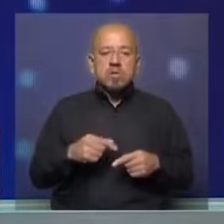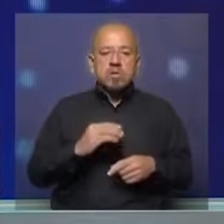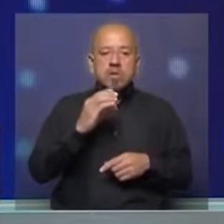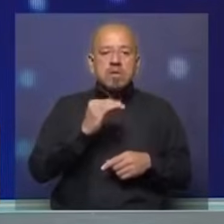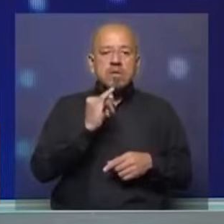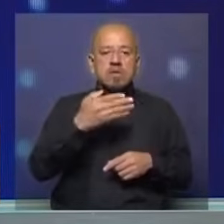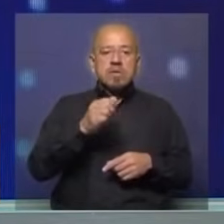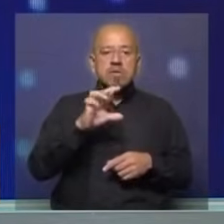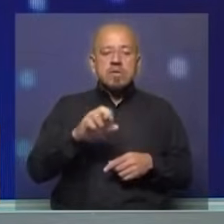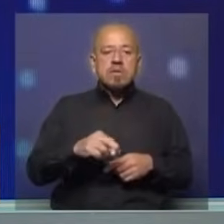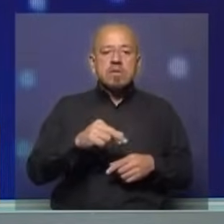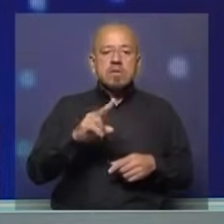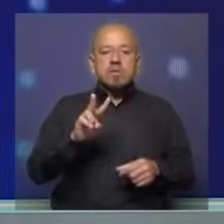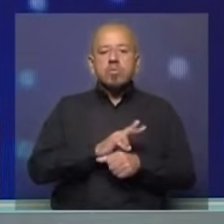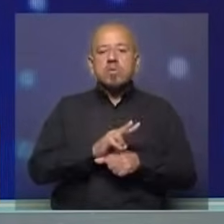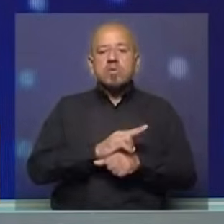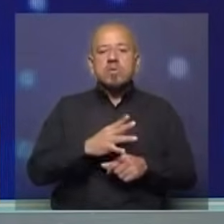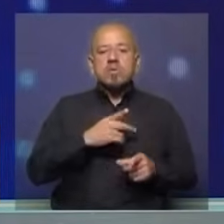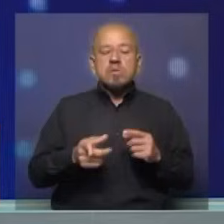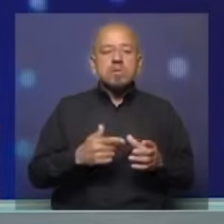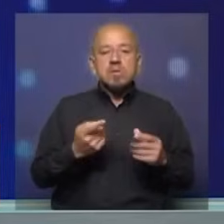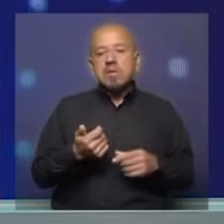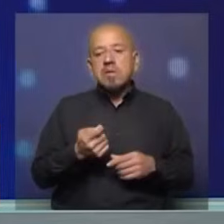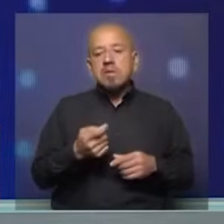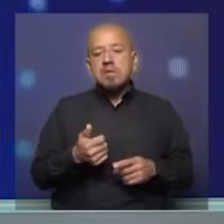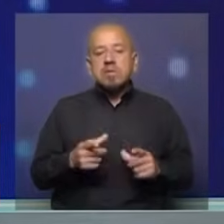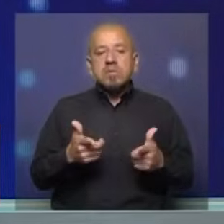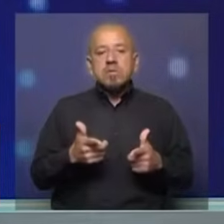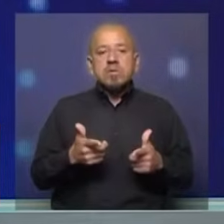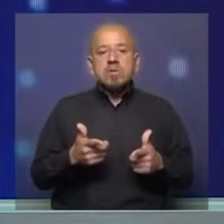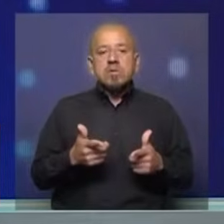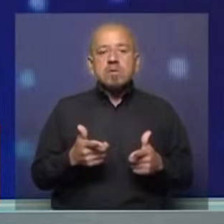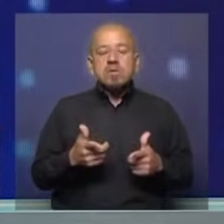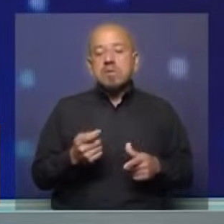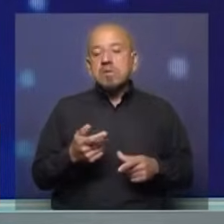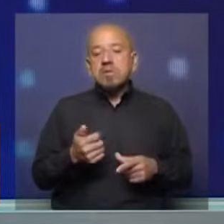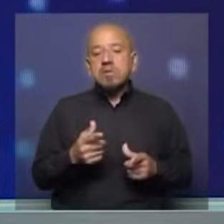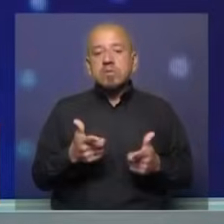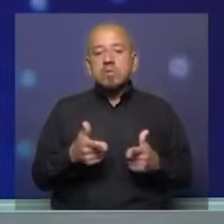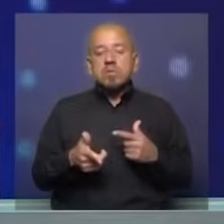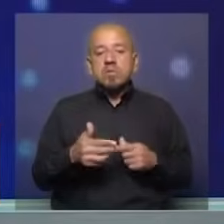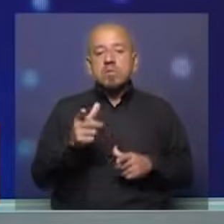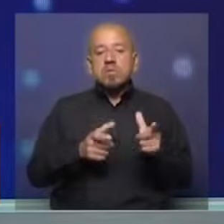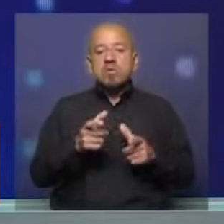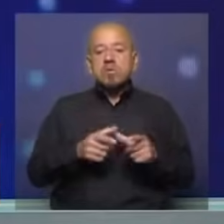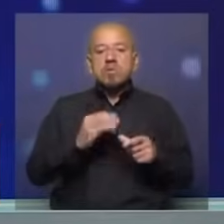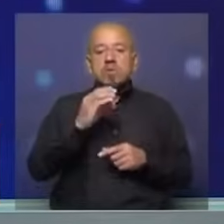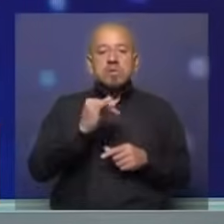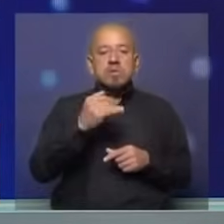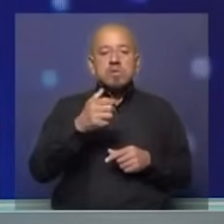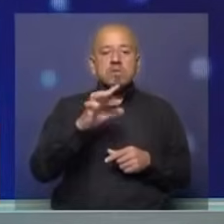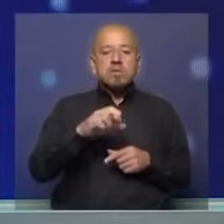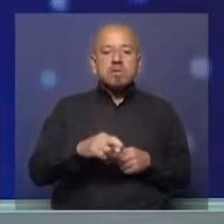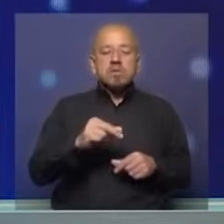ciberseguridad, ¿verdad? Casi no tenemos fuerza de trabajo. Casi no hay personal capacitado en ciberseguridad en América del